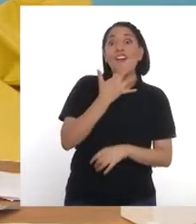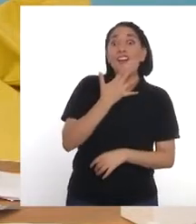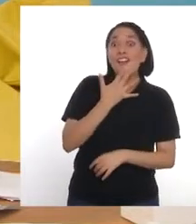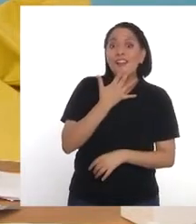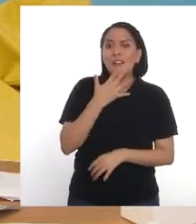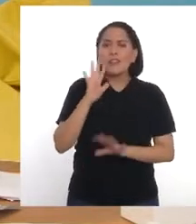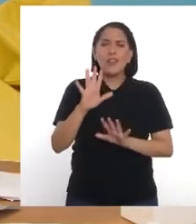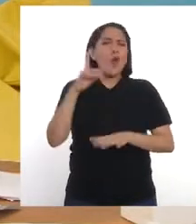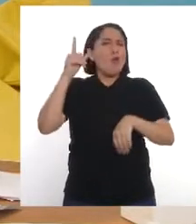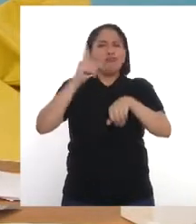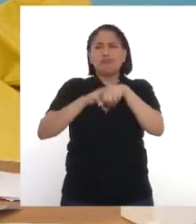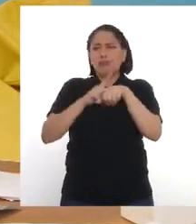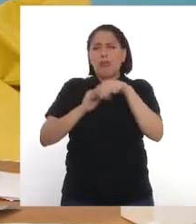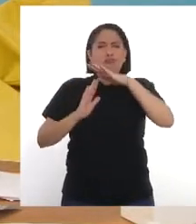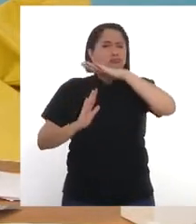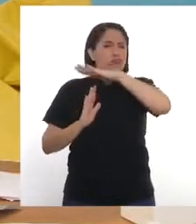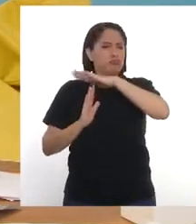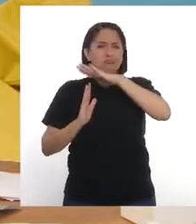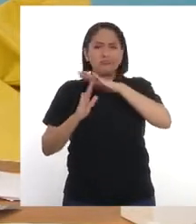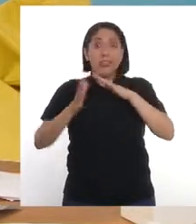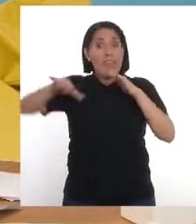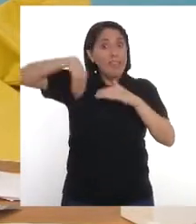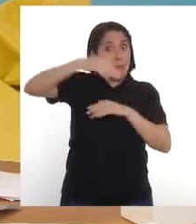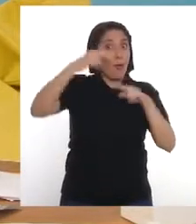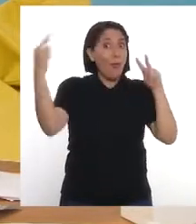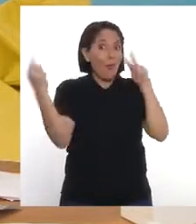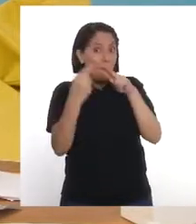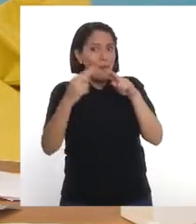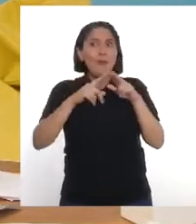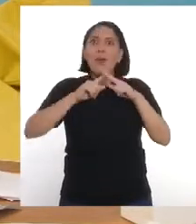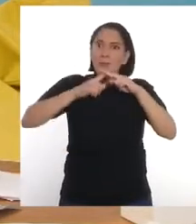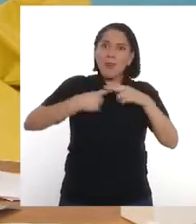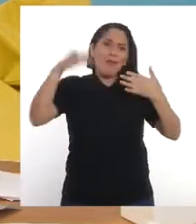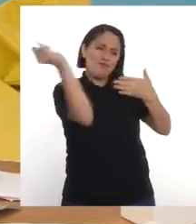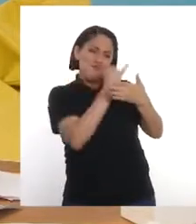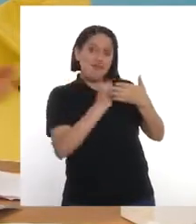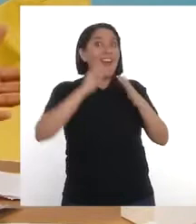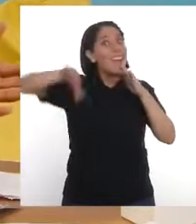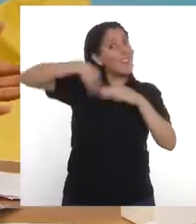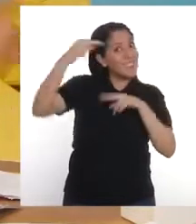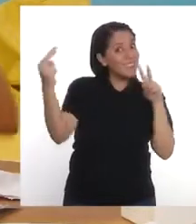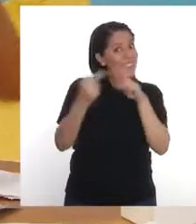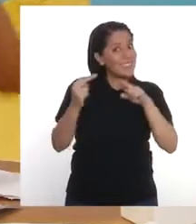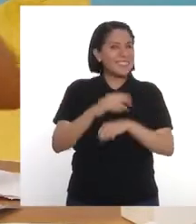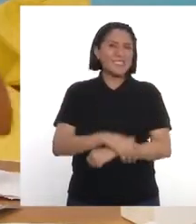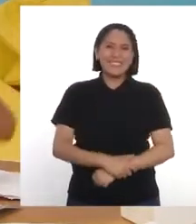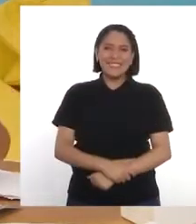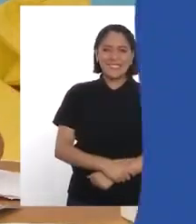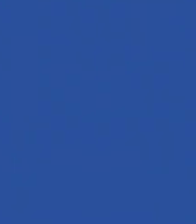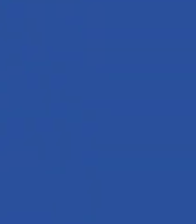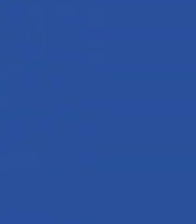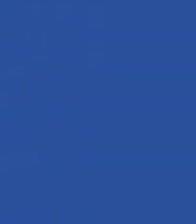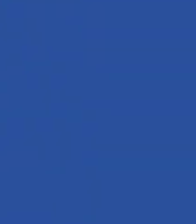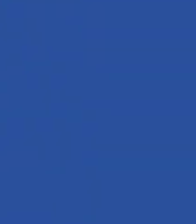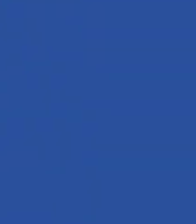Sí, tomémonos un tiempo y cuando volvamos empezamos a crear. Gran idea. ¡Ya volvemos!